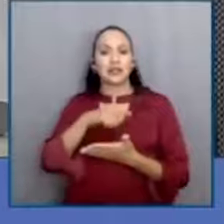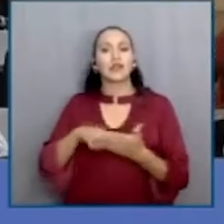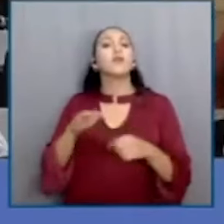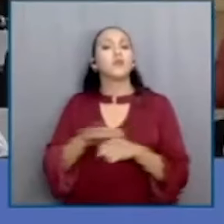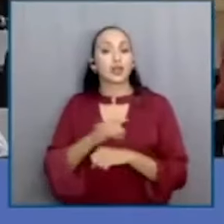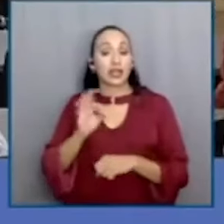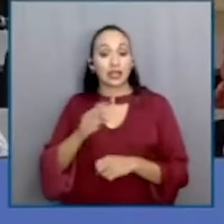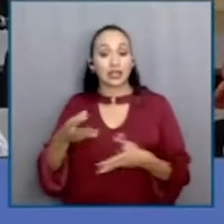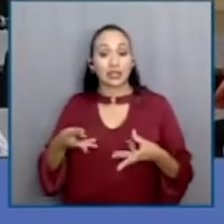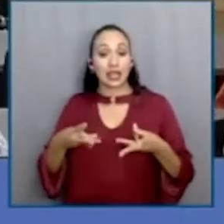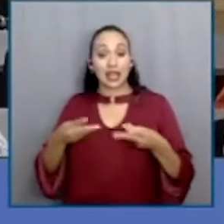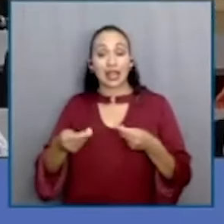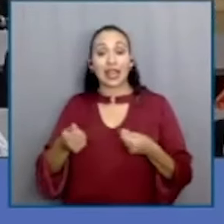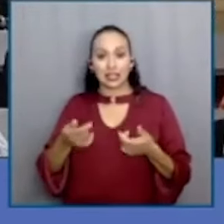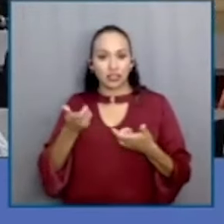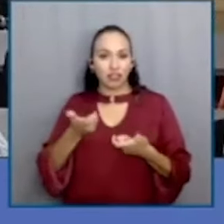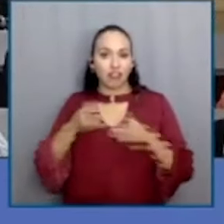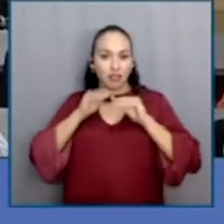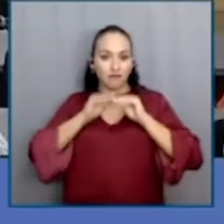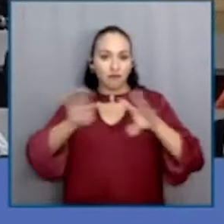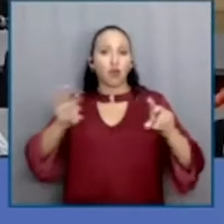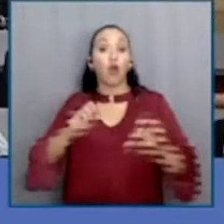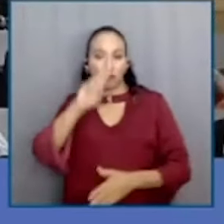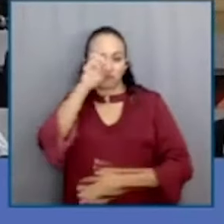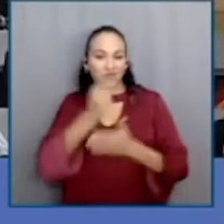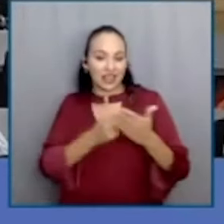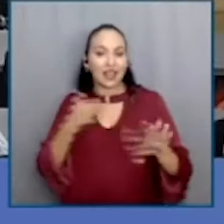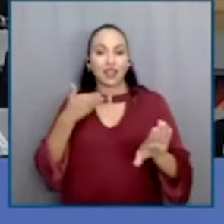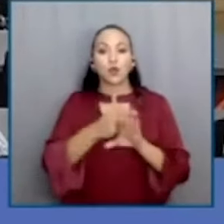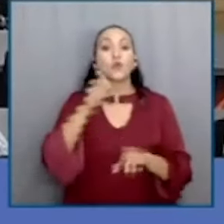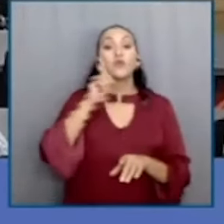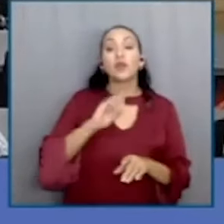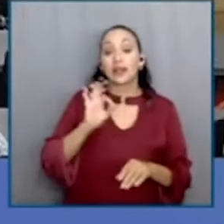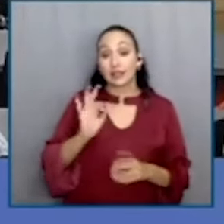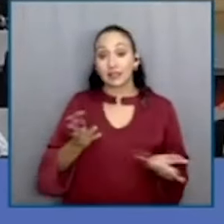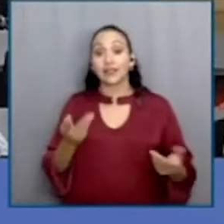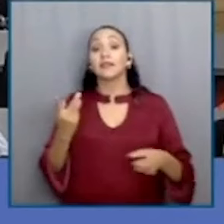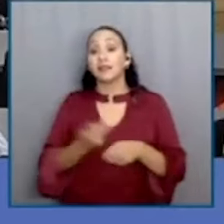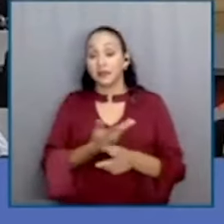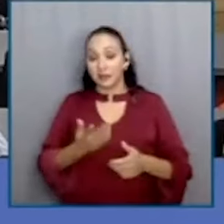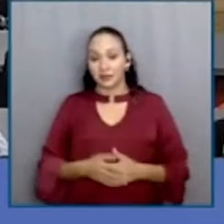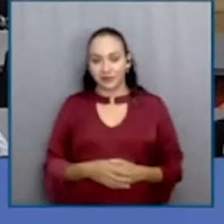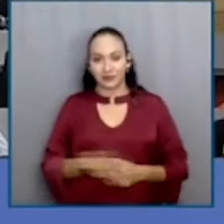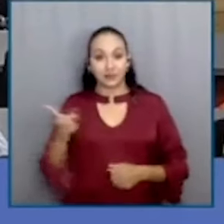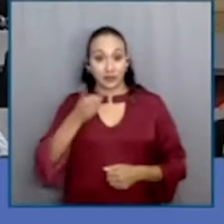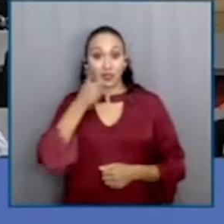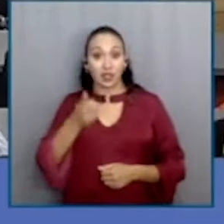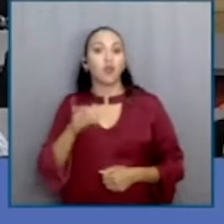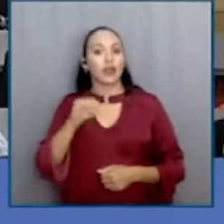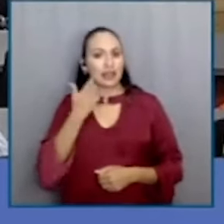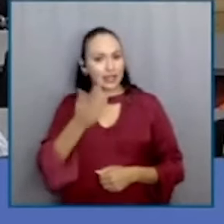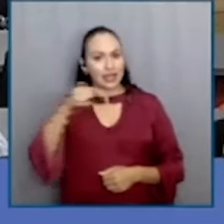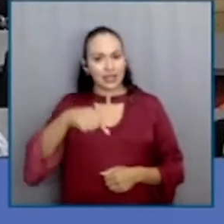de campaña o por violencia política en contra de las mujeres por razón de género. Expresó su deseo de que las elecciones del 2 de junio